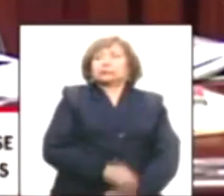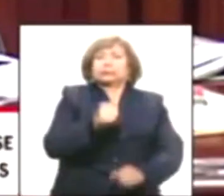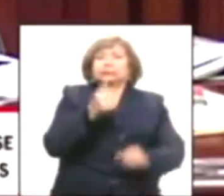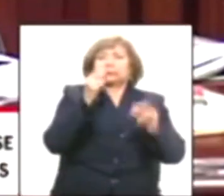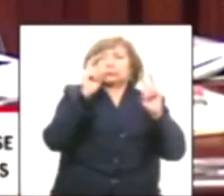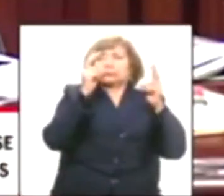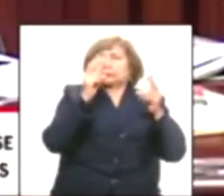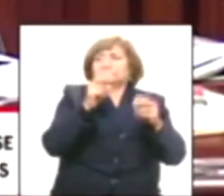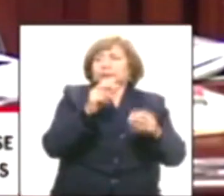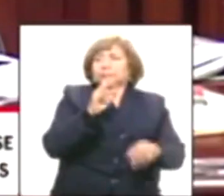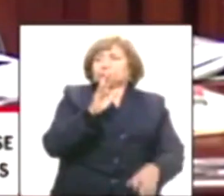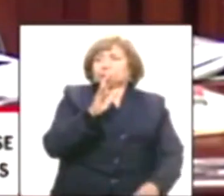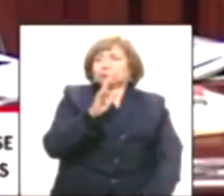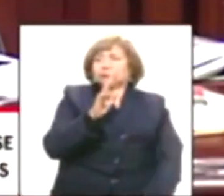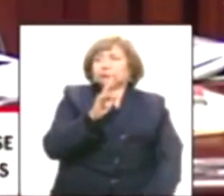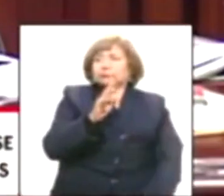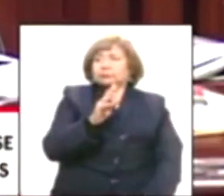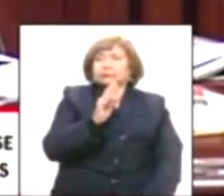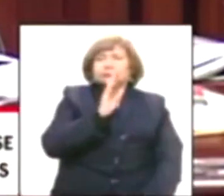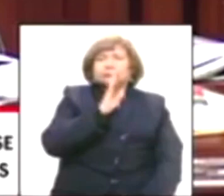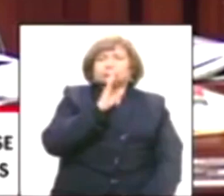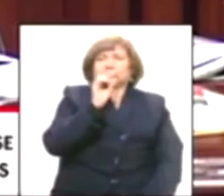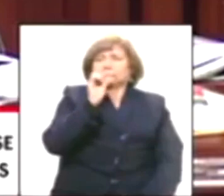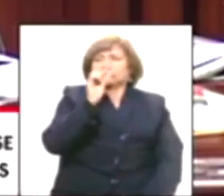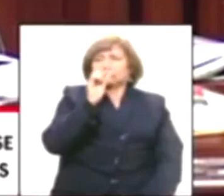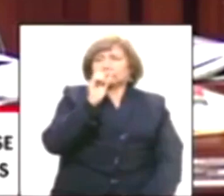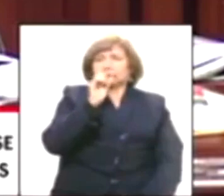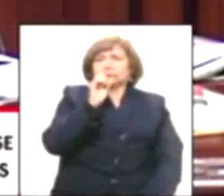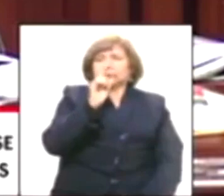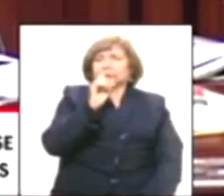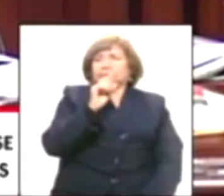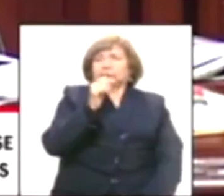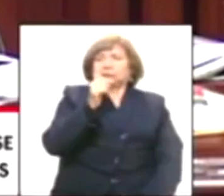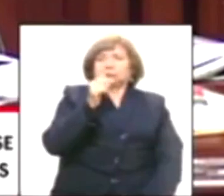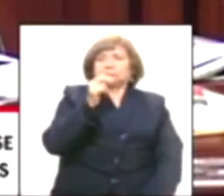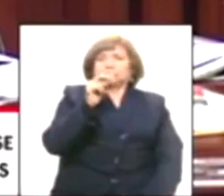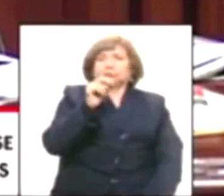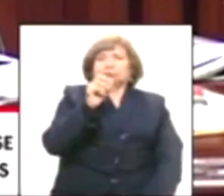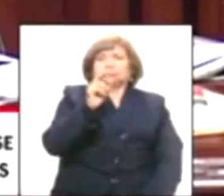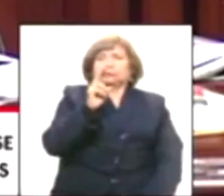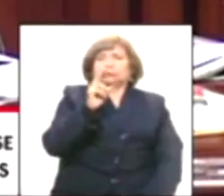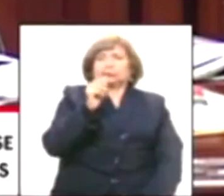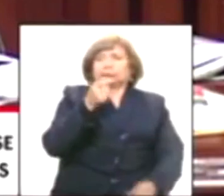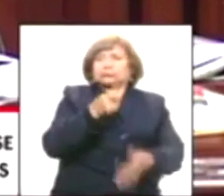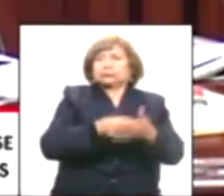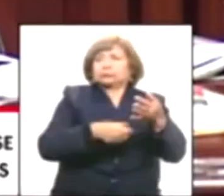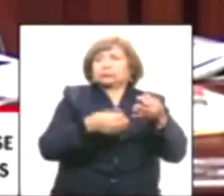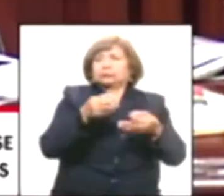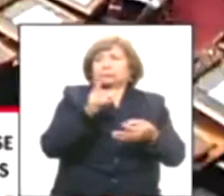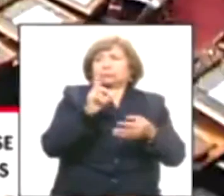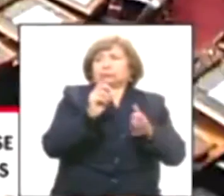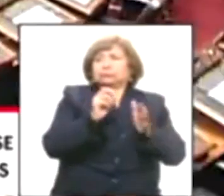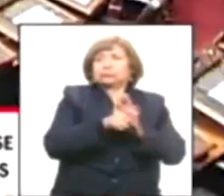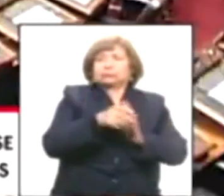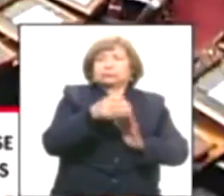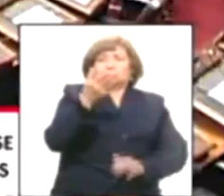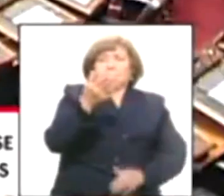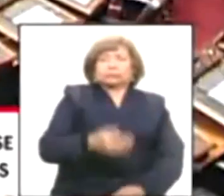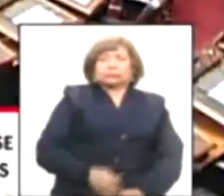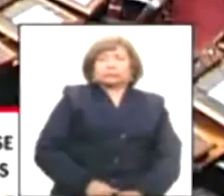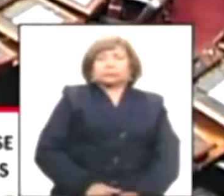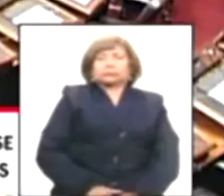Siguiente tema. ¿Sí? ¿Alguien está pidiendo? Por favor. Sí, Antonio Novoa, presidenta, la presidenta de Economía. 30 segundos nomás, por